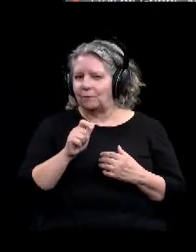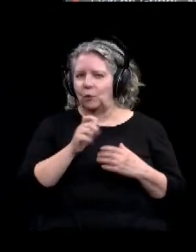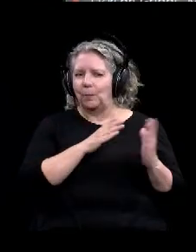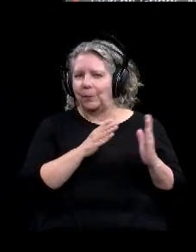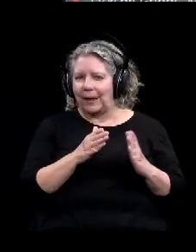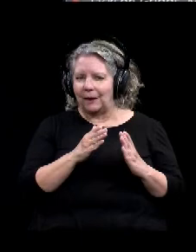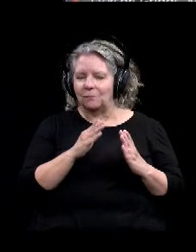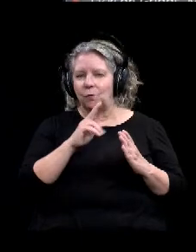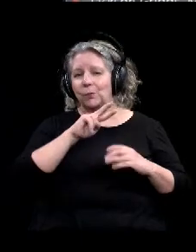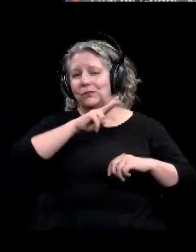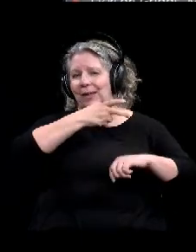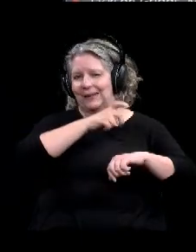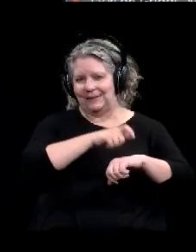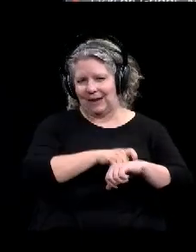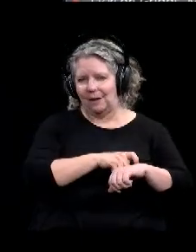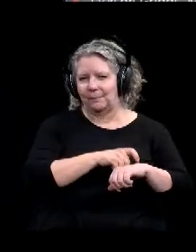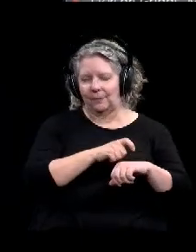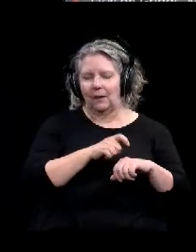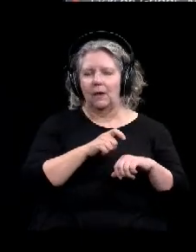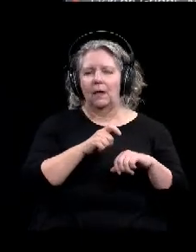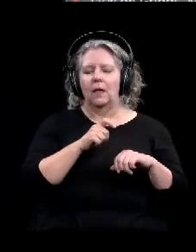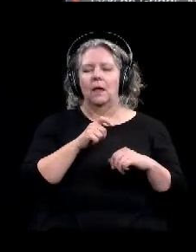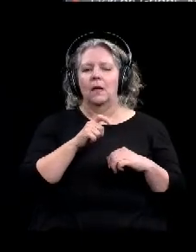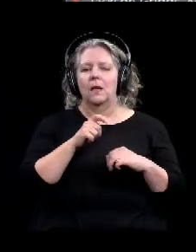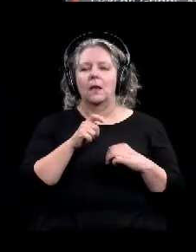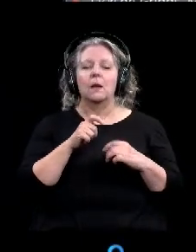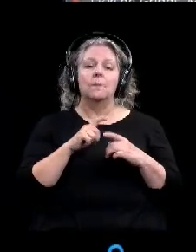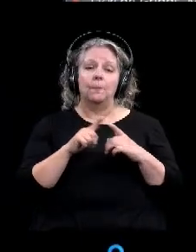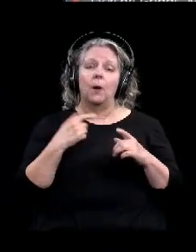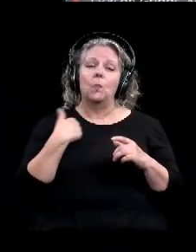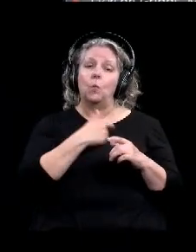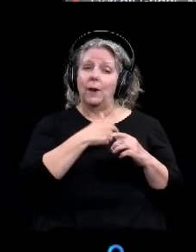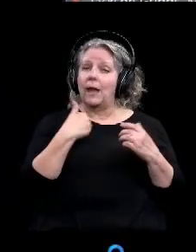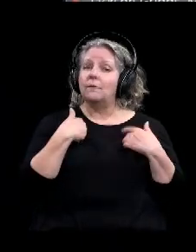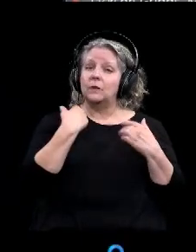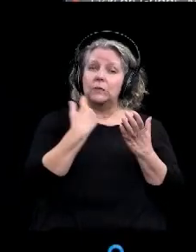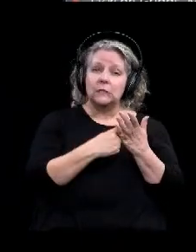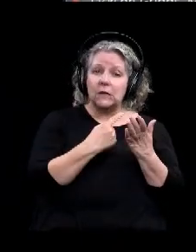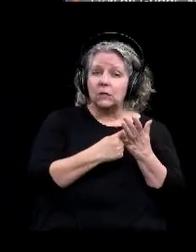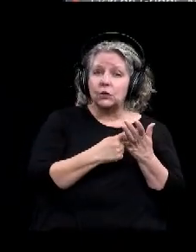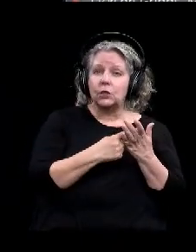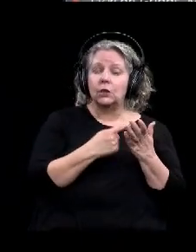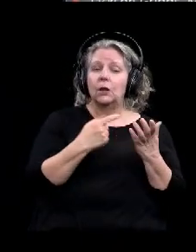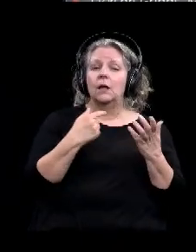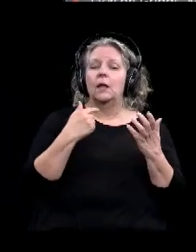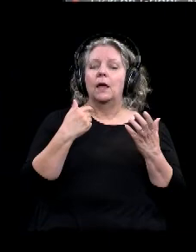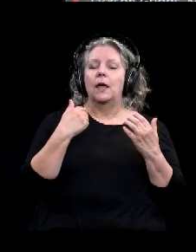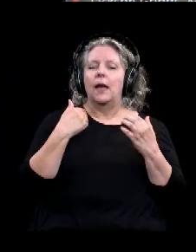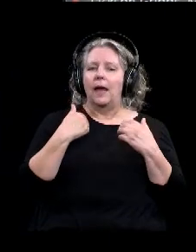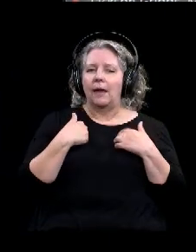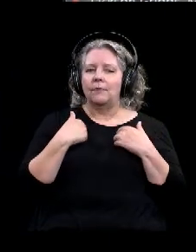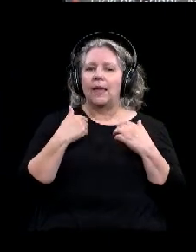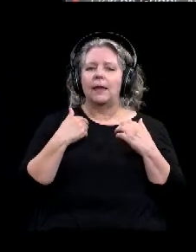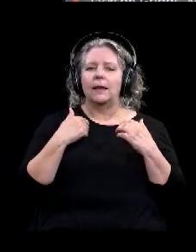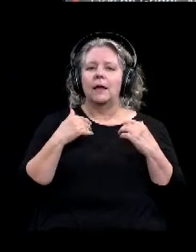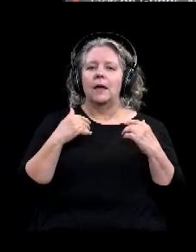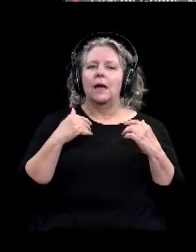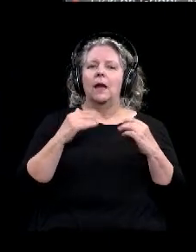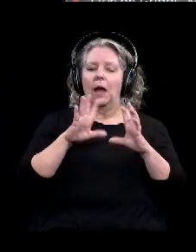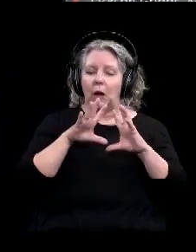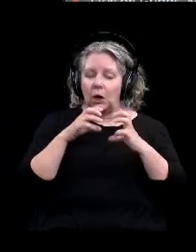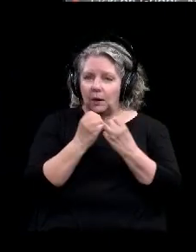y así es que a hay una junta de comunidad entre la comunidad para